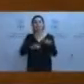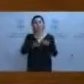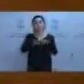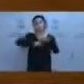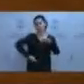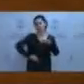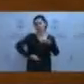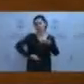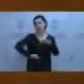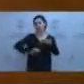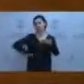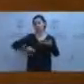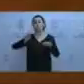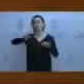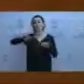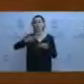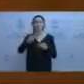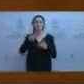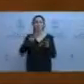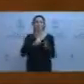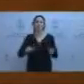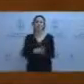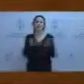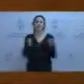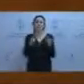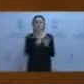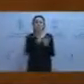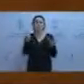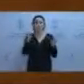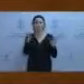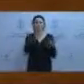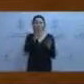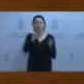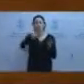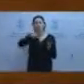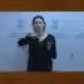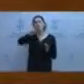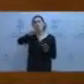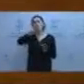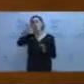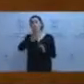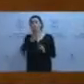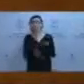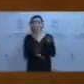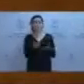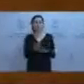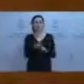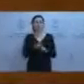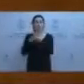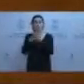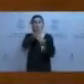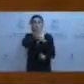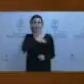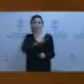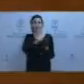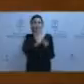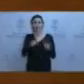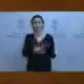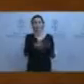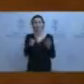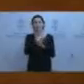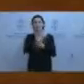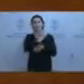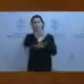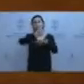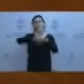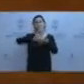crecimiento económico del PIB en el 2016, con un 2,1%, frente al 2,7% de media nacional y del 2,3% en el 2017, ocupando el segundo puesto